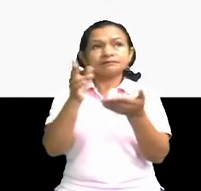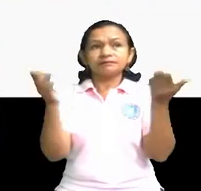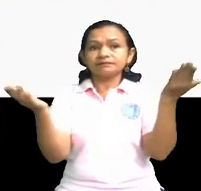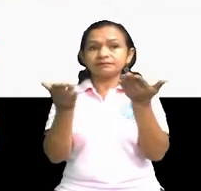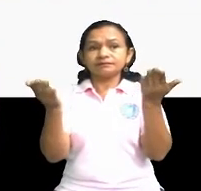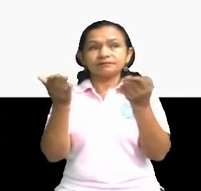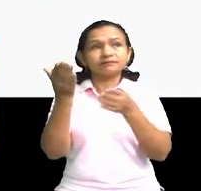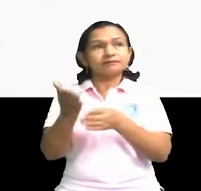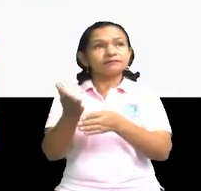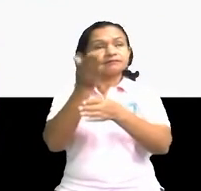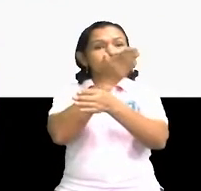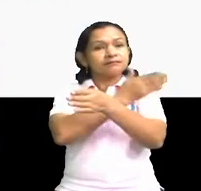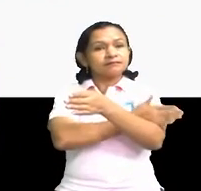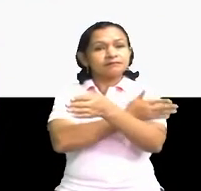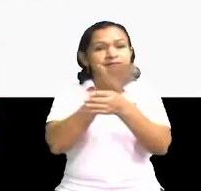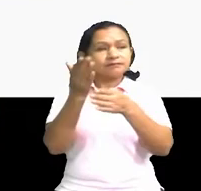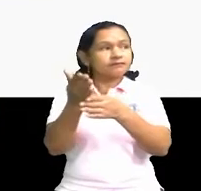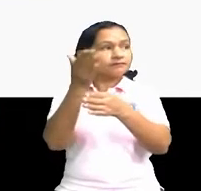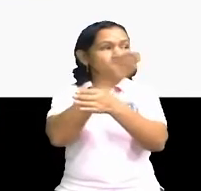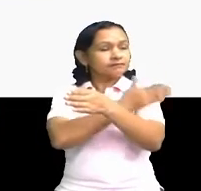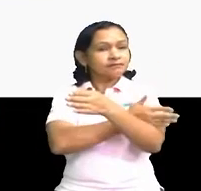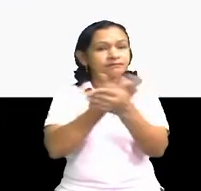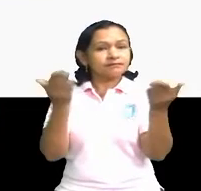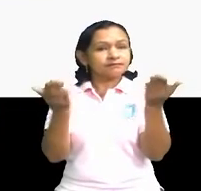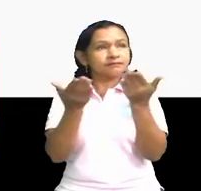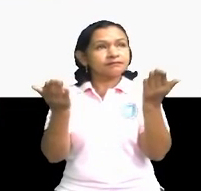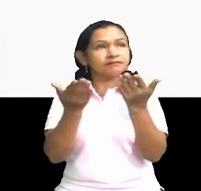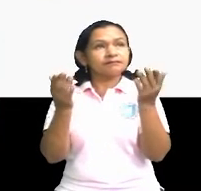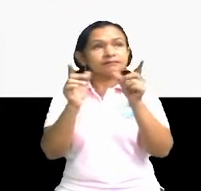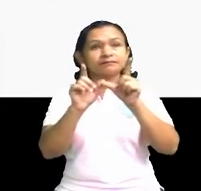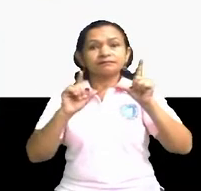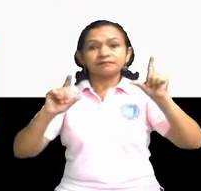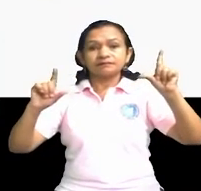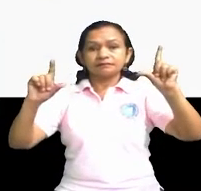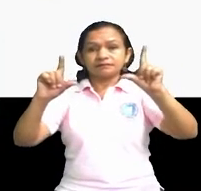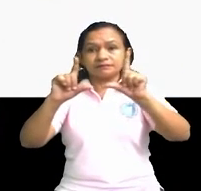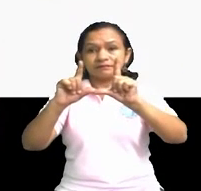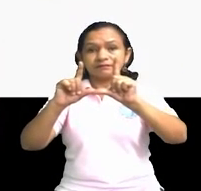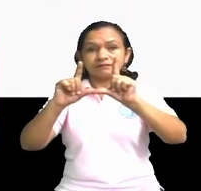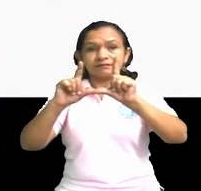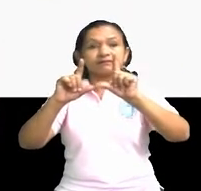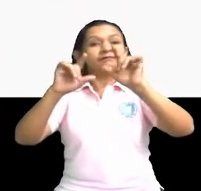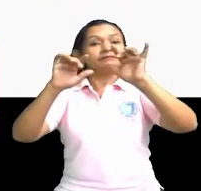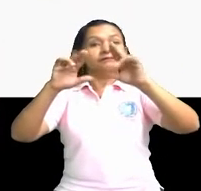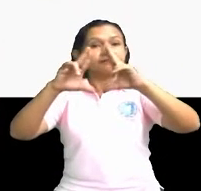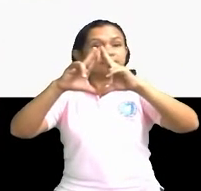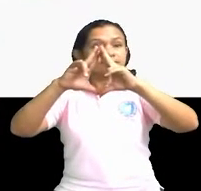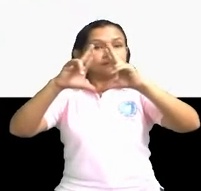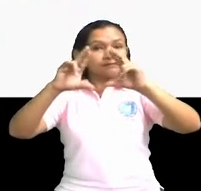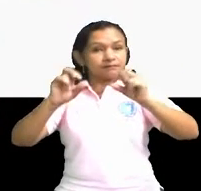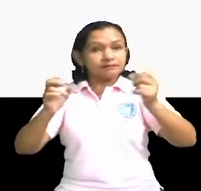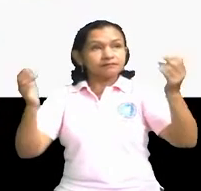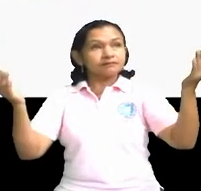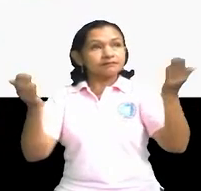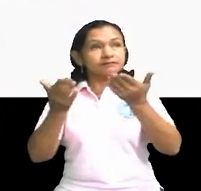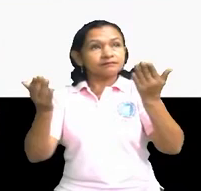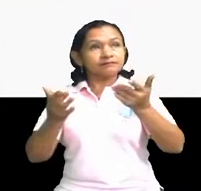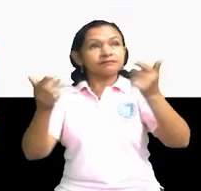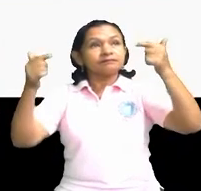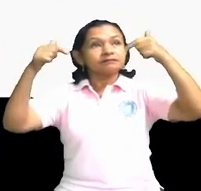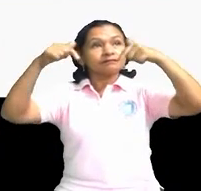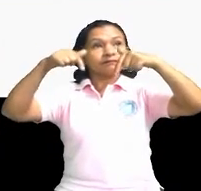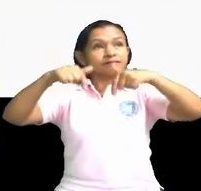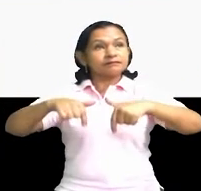las instalaciones. ¿Cómo estaban las instalaciones en los establecimientos penitenciarios de nuestro país y cómo las